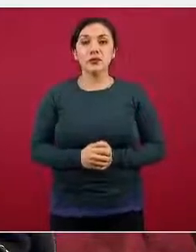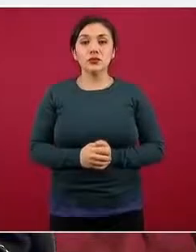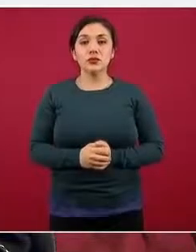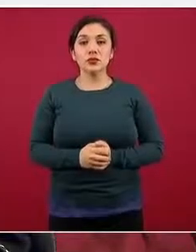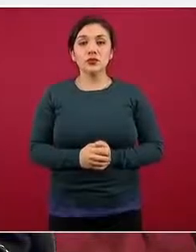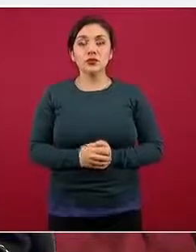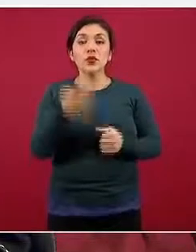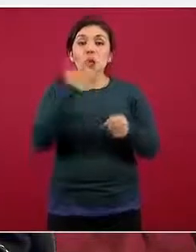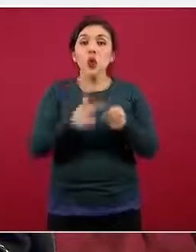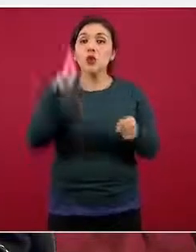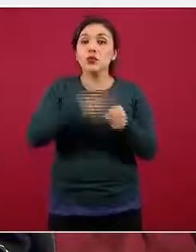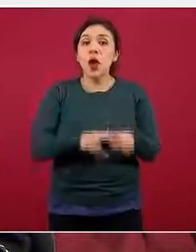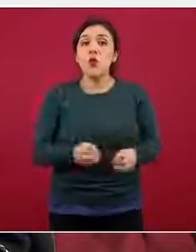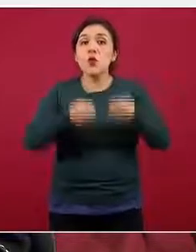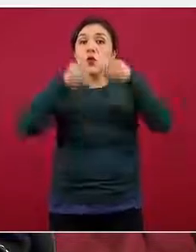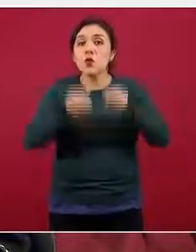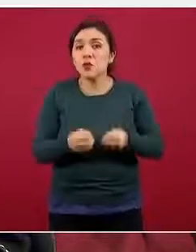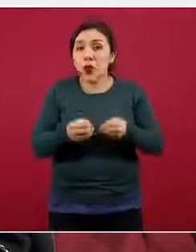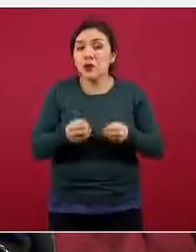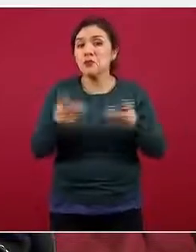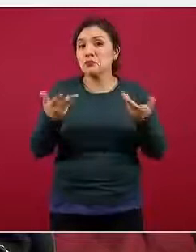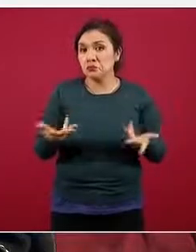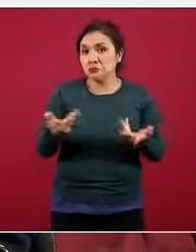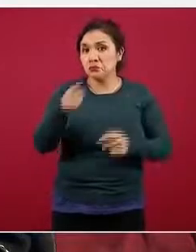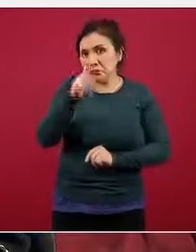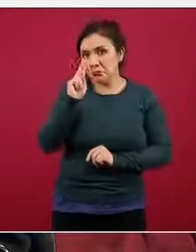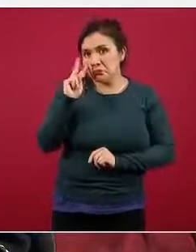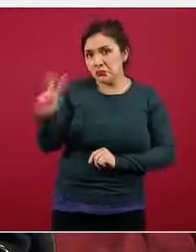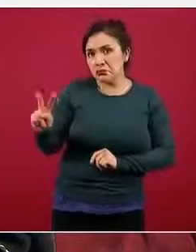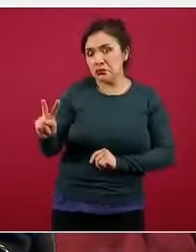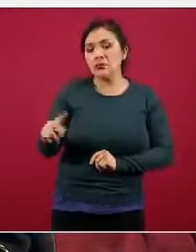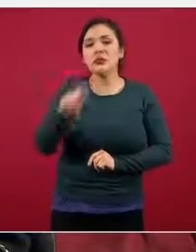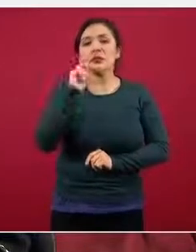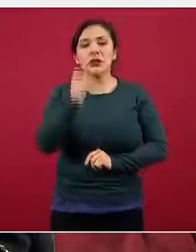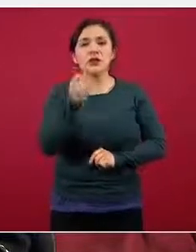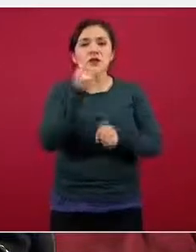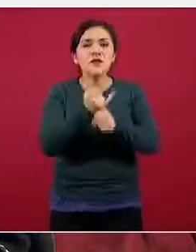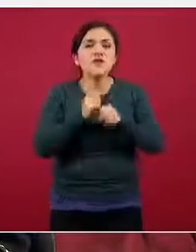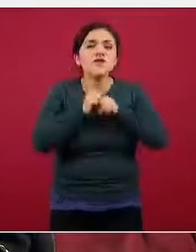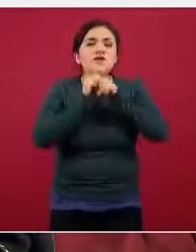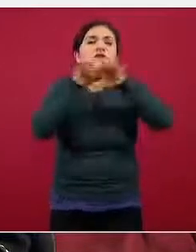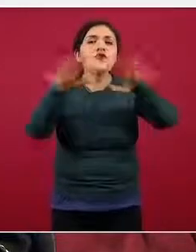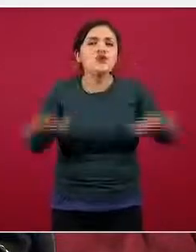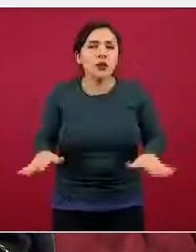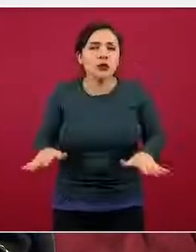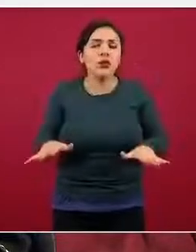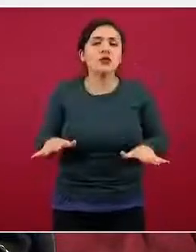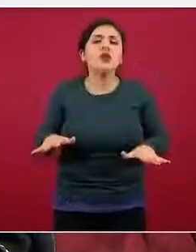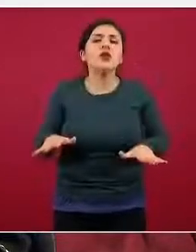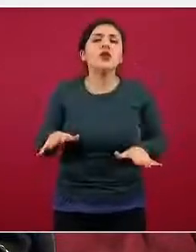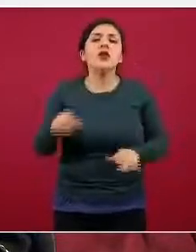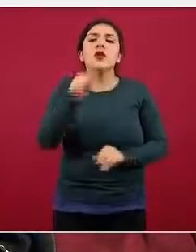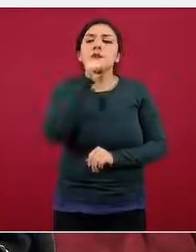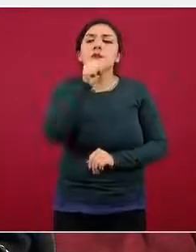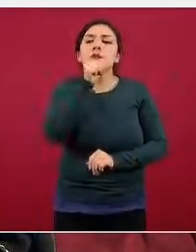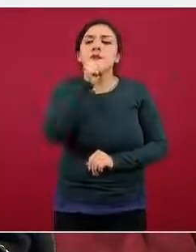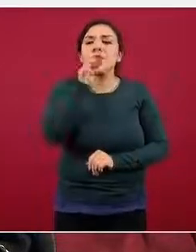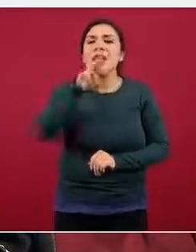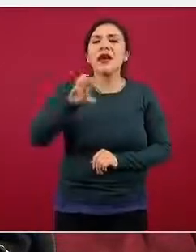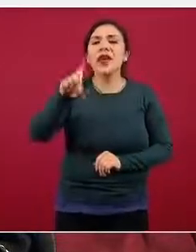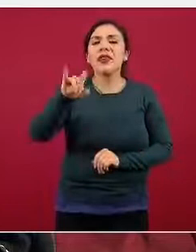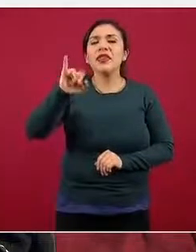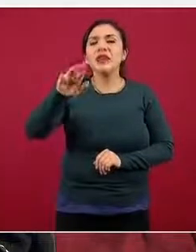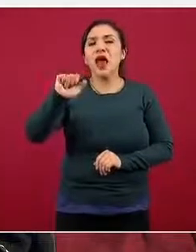Los datos de ocupación hospitalaria. Aquí tenemos, son los datos, esto es la fuente de la red